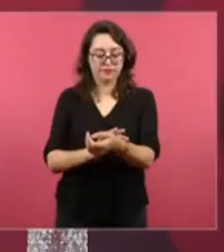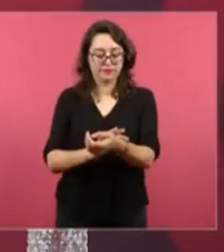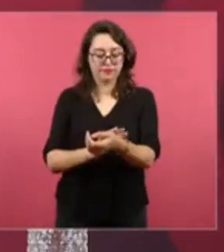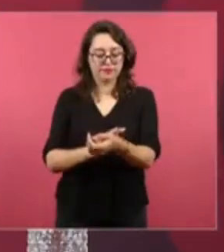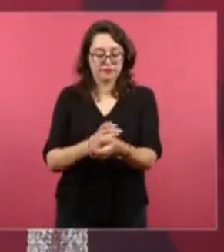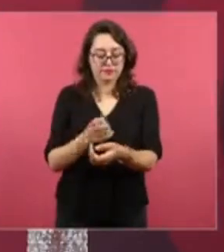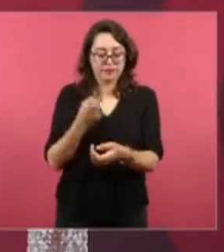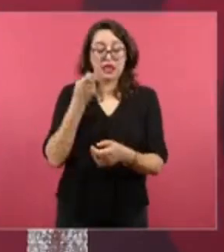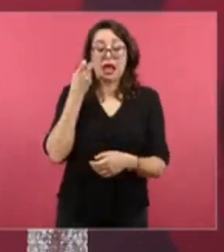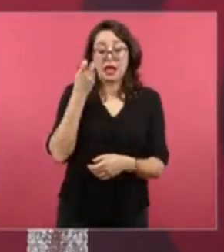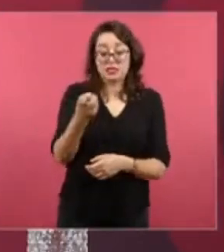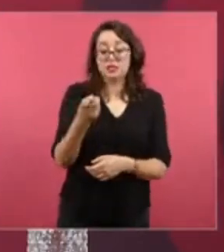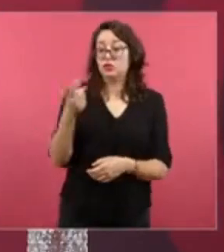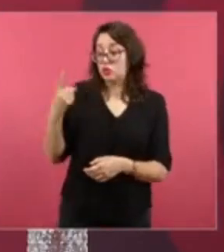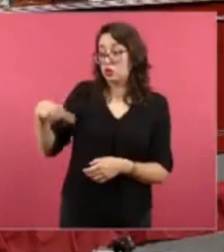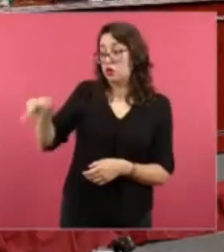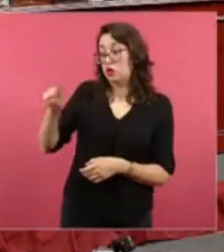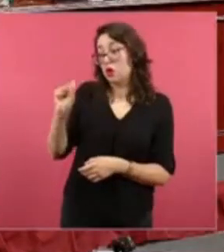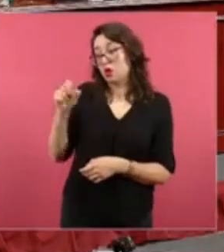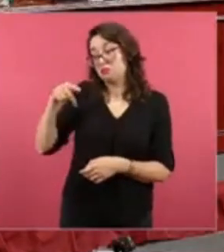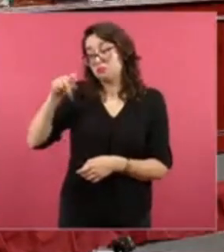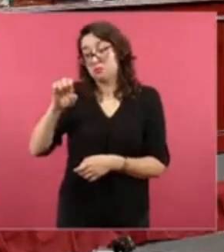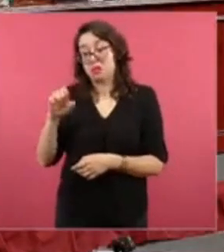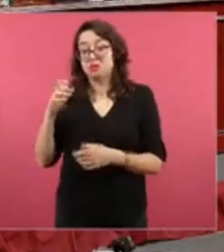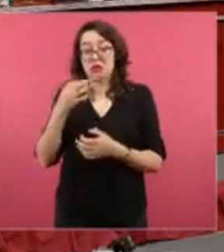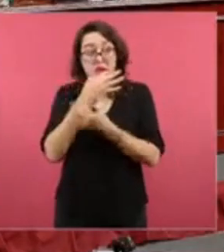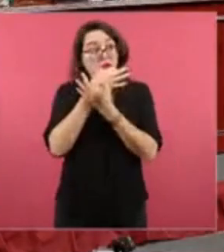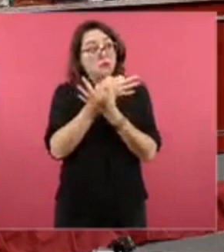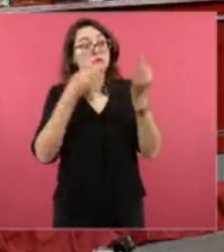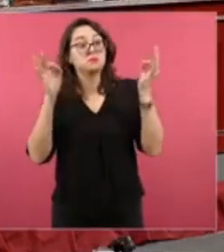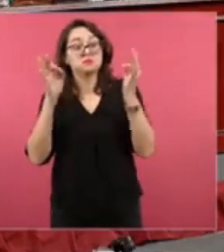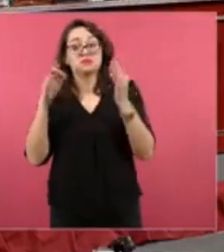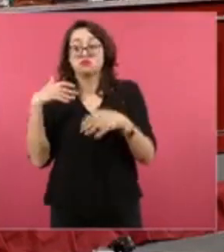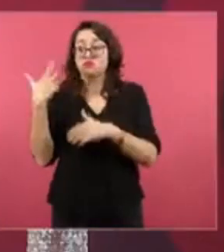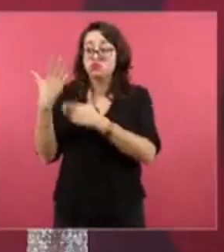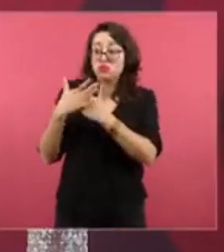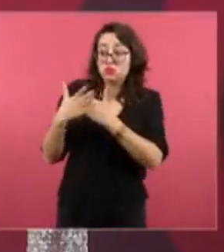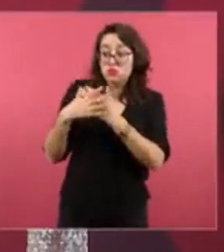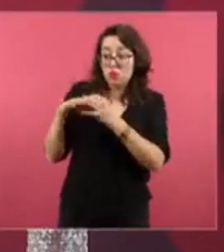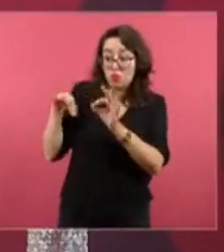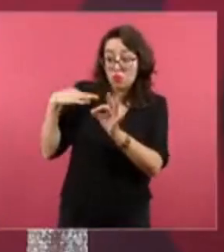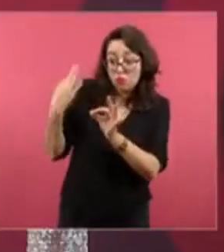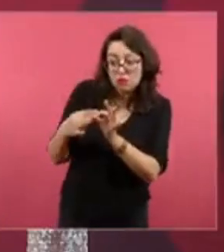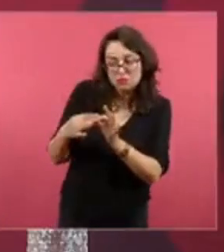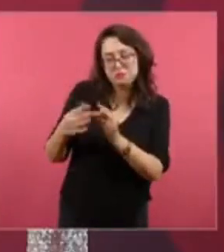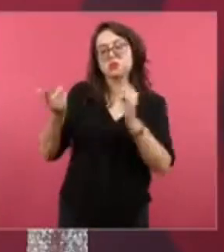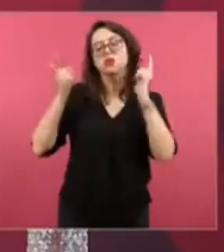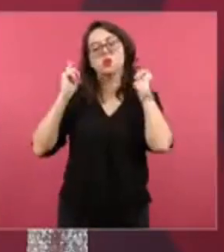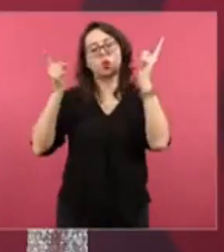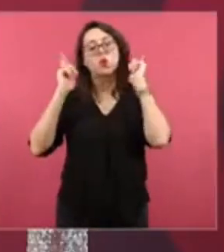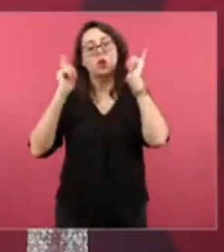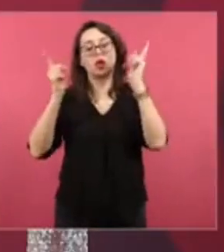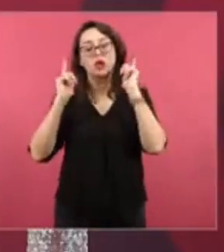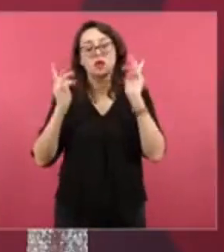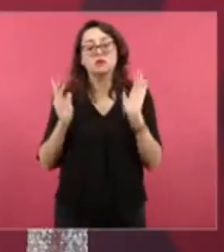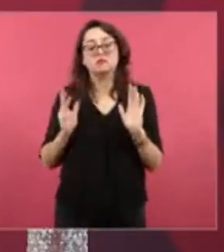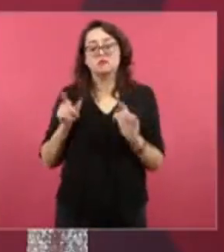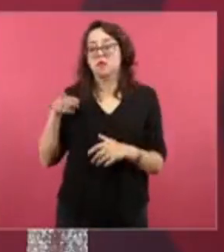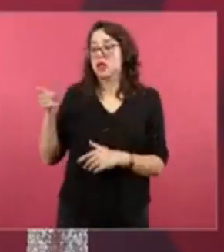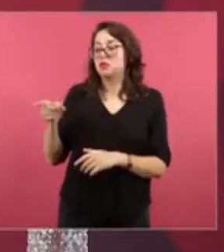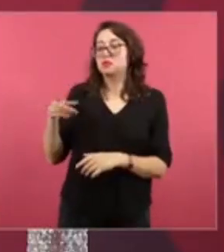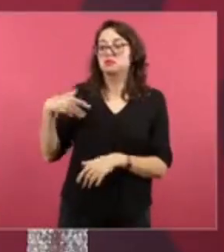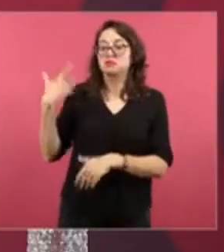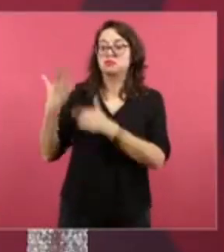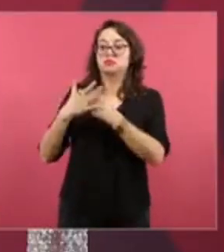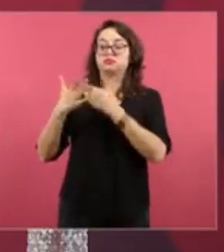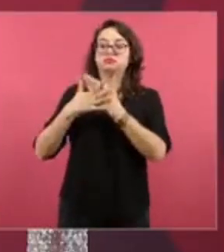dicho públicamente, confiamos en que así será en cuanto a su actuar. Tendrán ellos que hacer sus propias declaraciones,